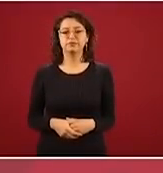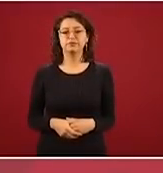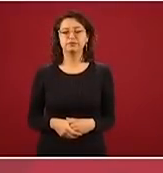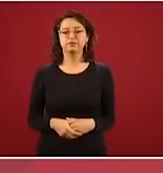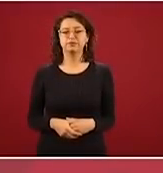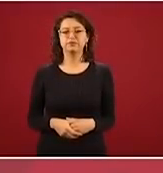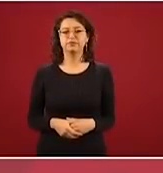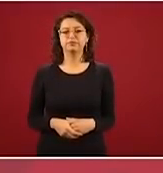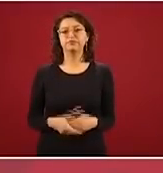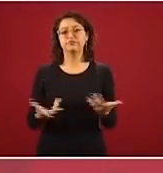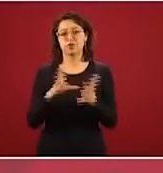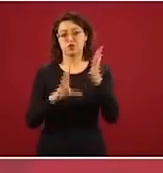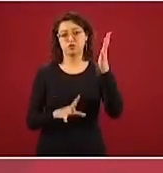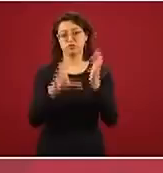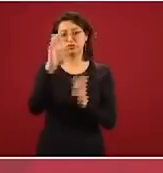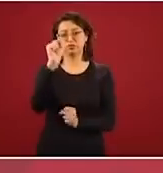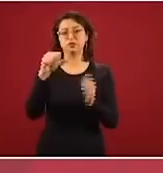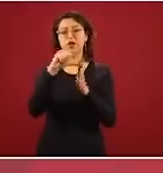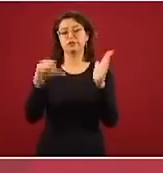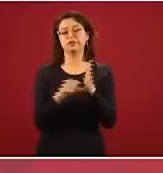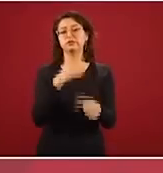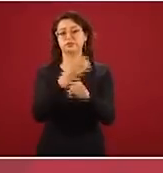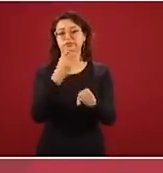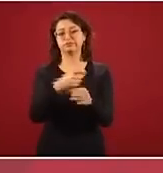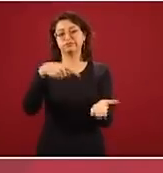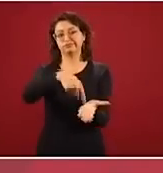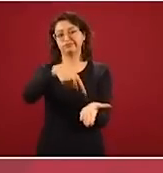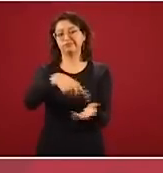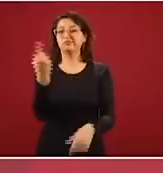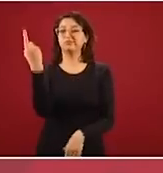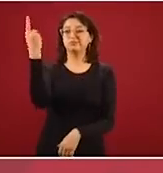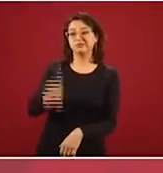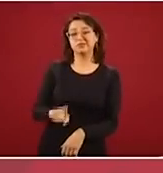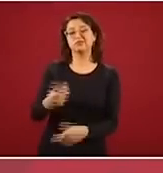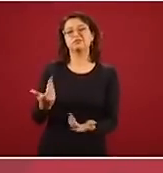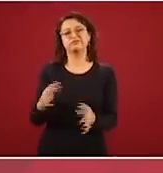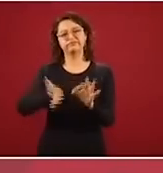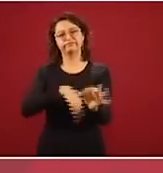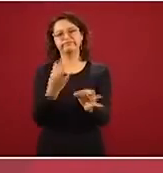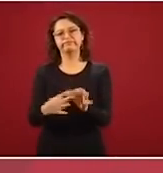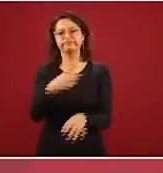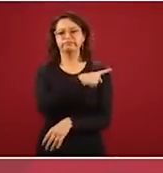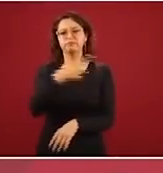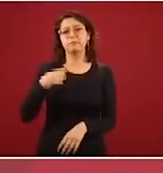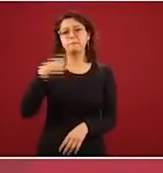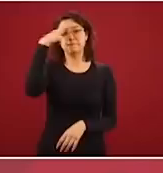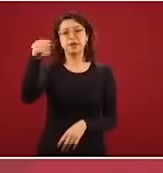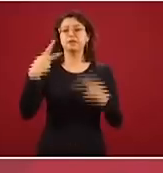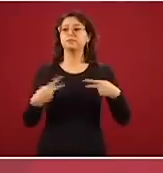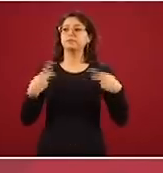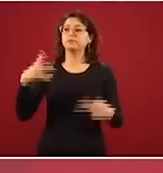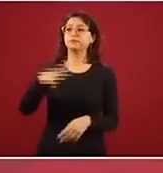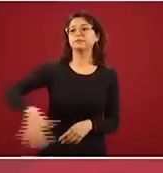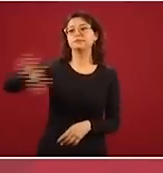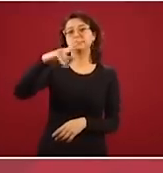con la Constitución, con el artículo cuarto, de garantizar el derecho del pueblo de